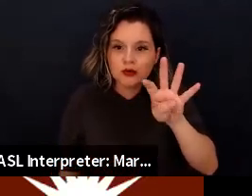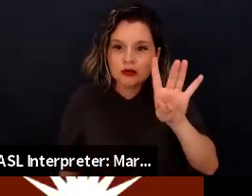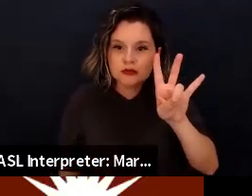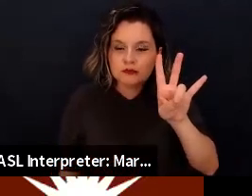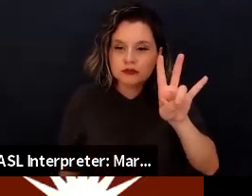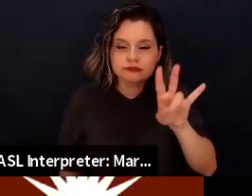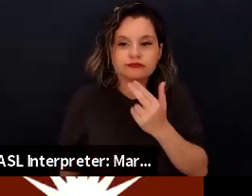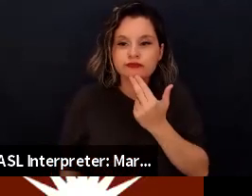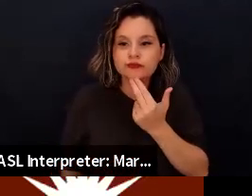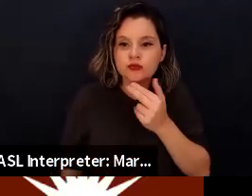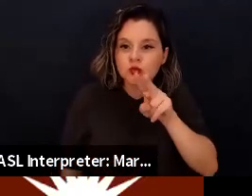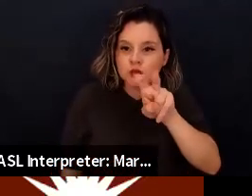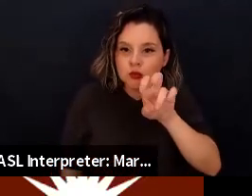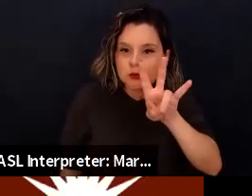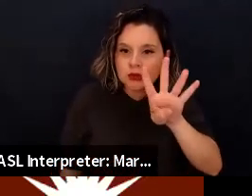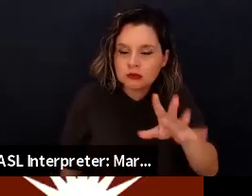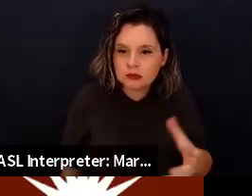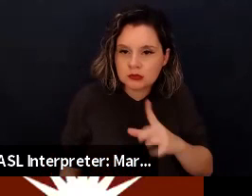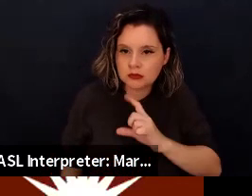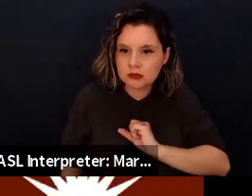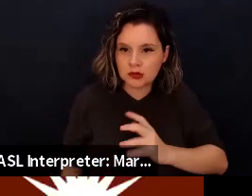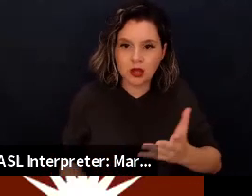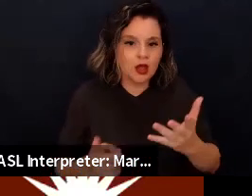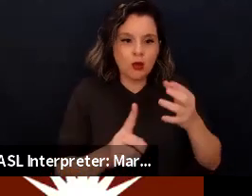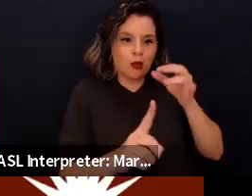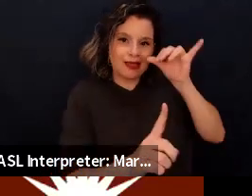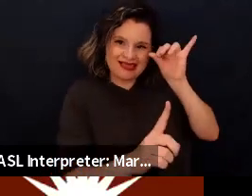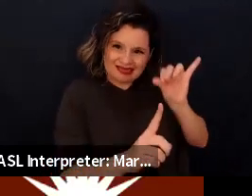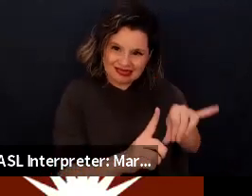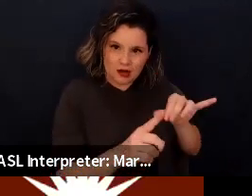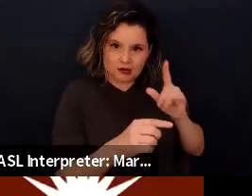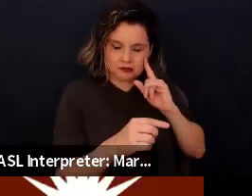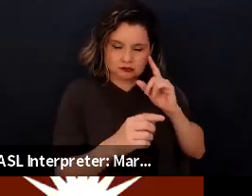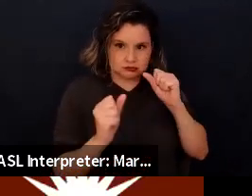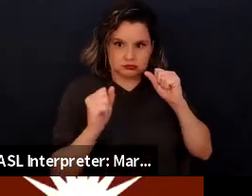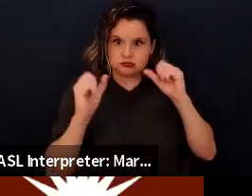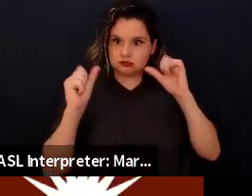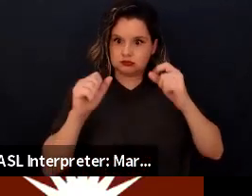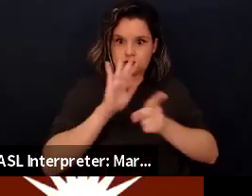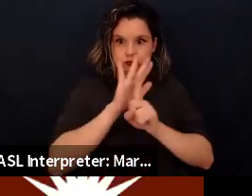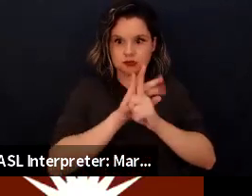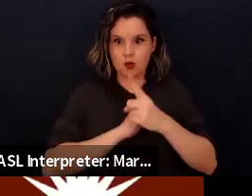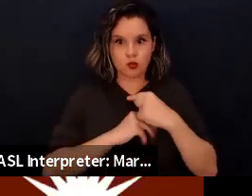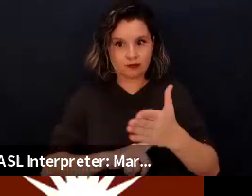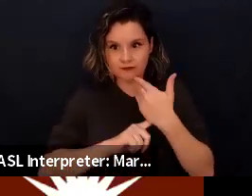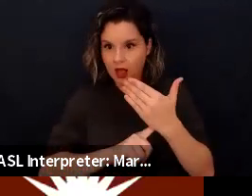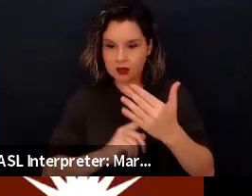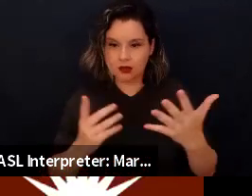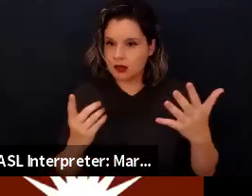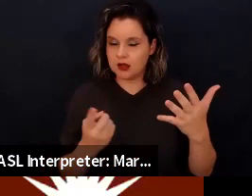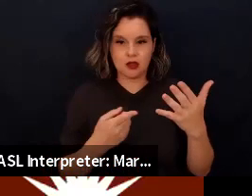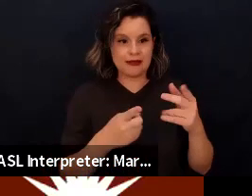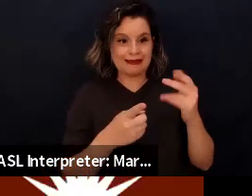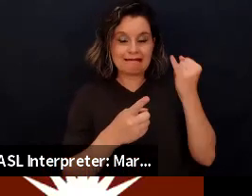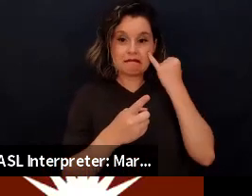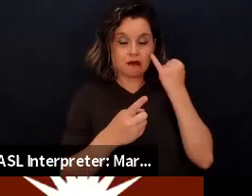247. Entonces, aquí es una cifra alarmante, ya que vemos que si las personas